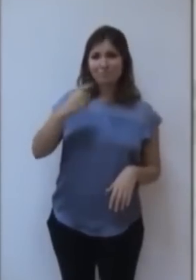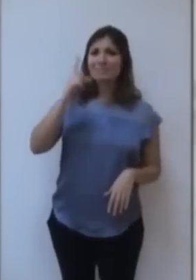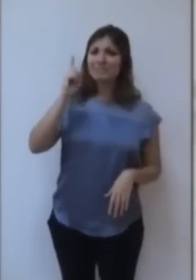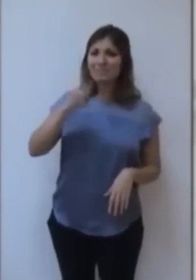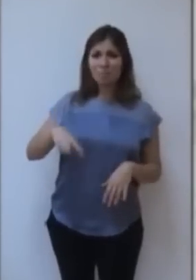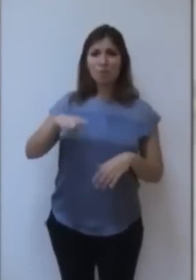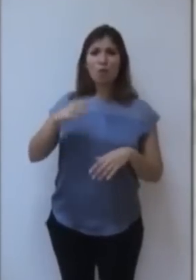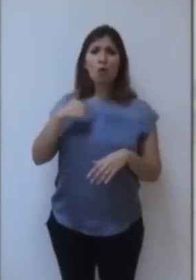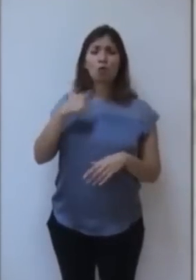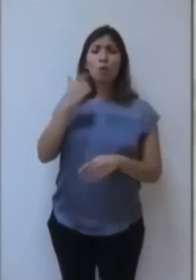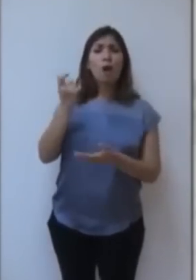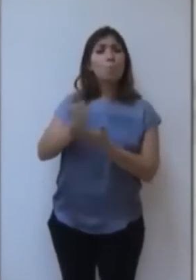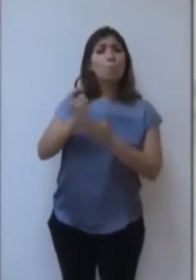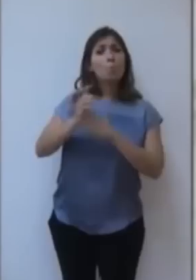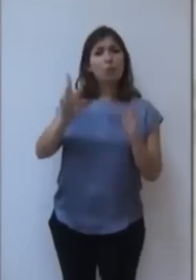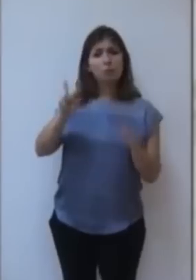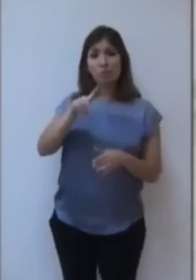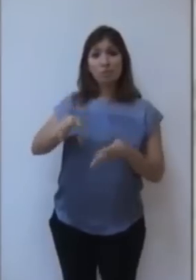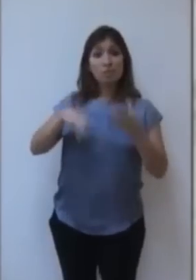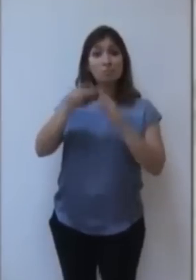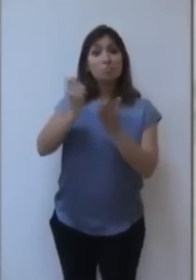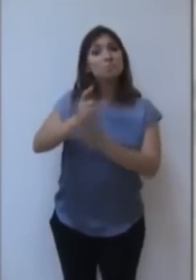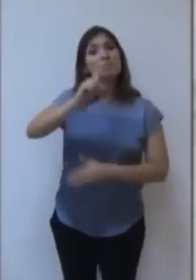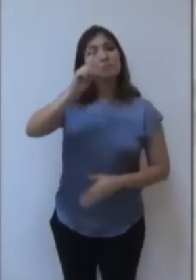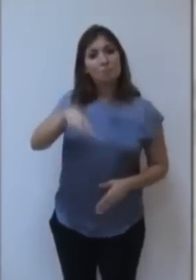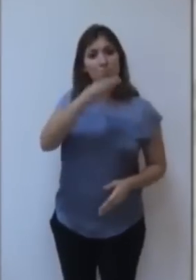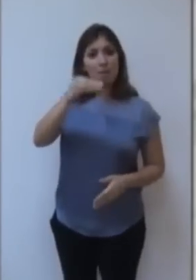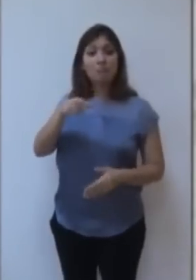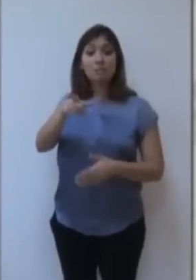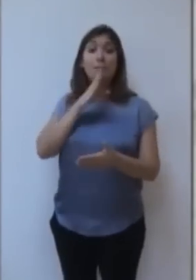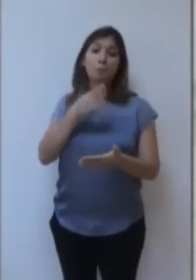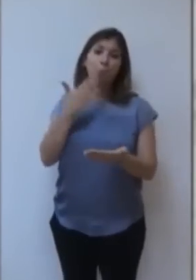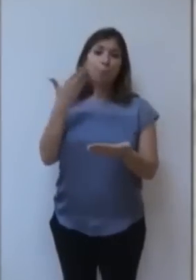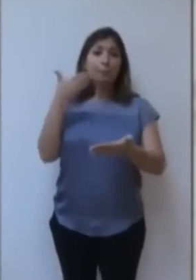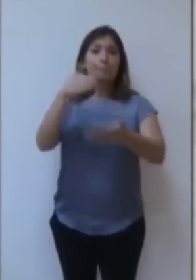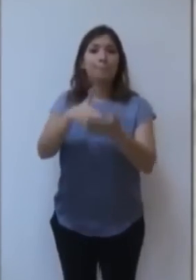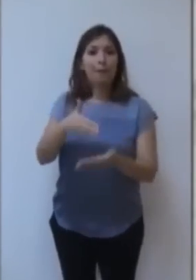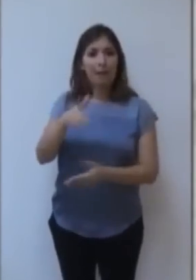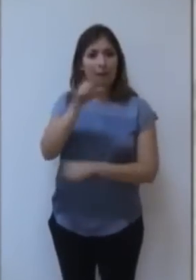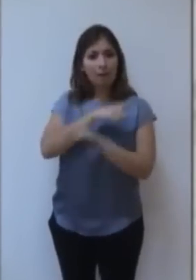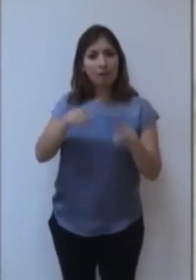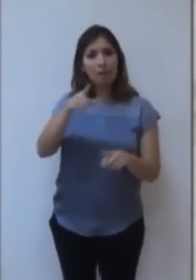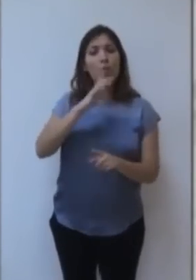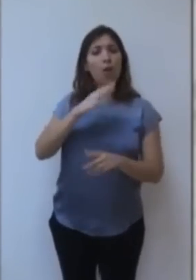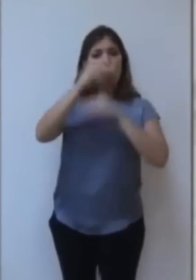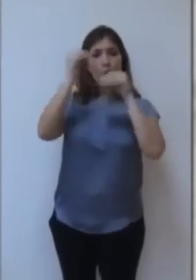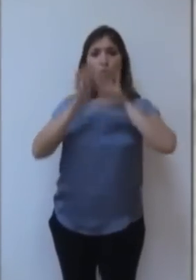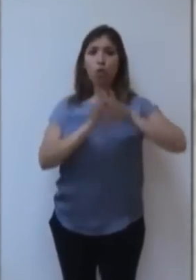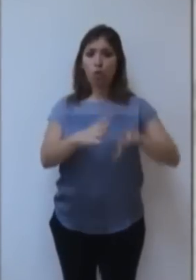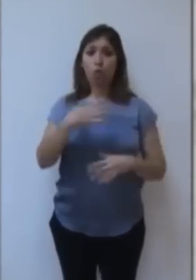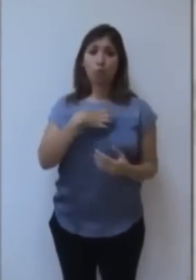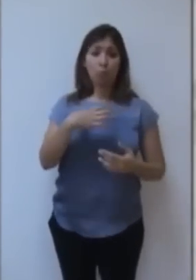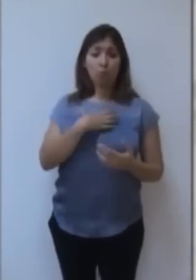y sus adaptaciones cuestan también su dinero. Y es otra barrera que no se puede dejar de lado, ¿no?